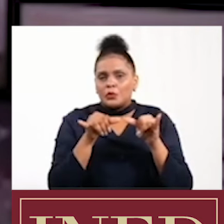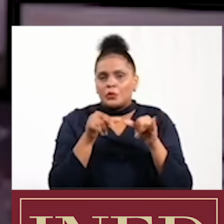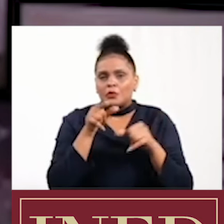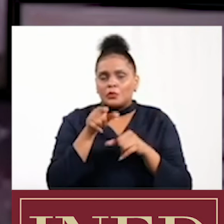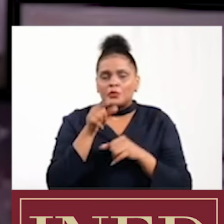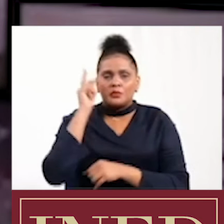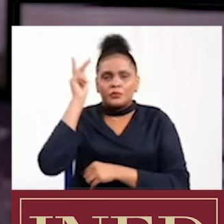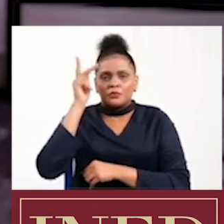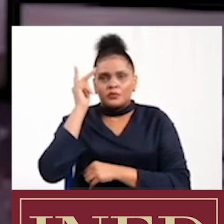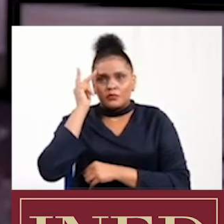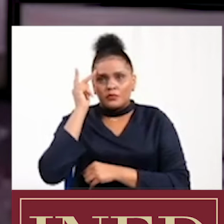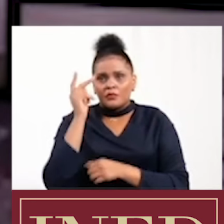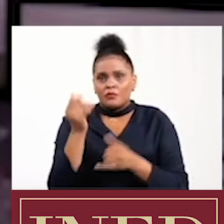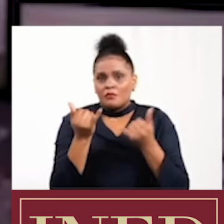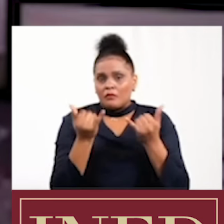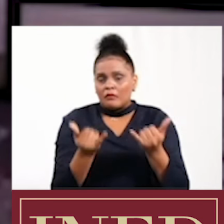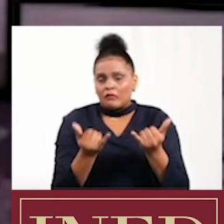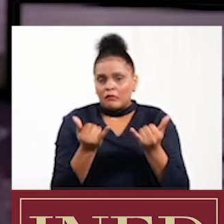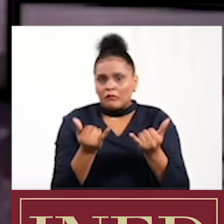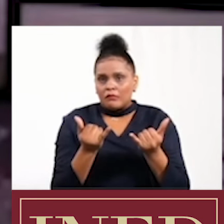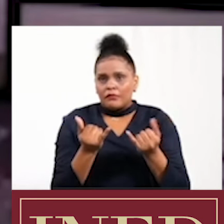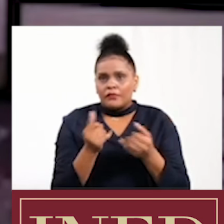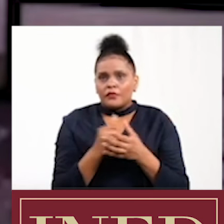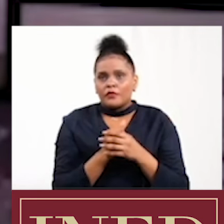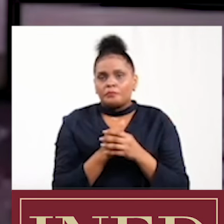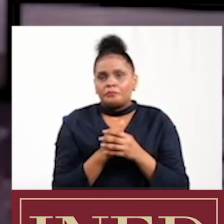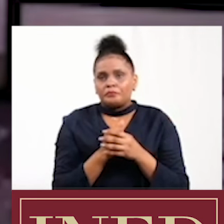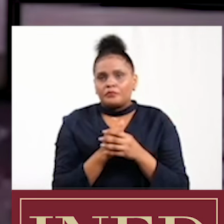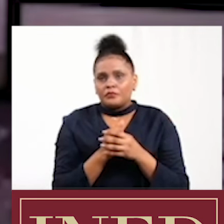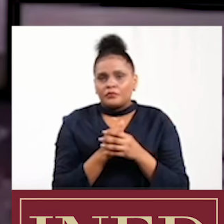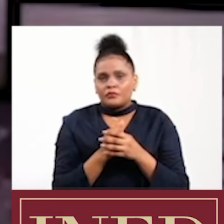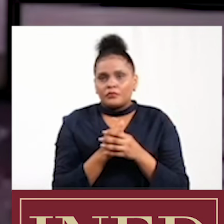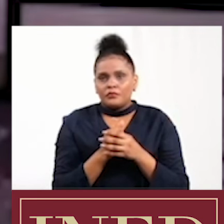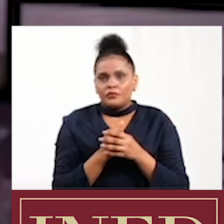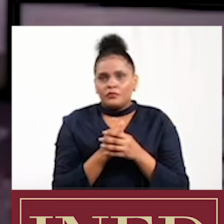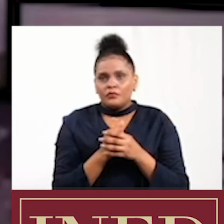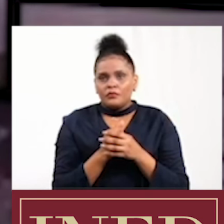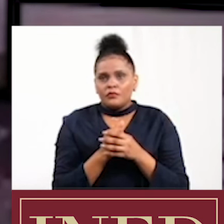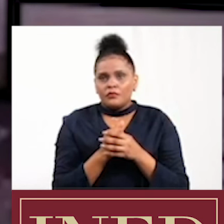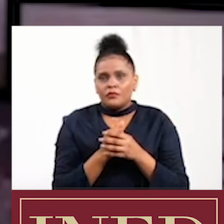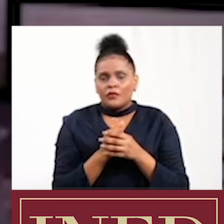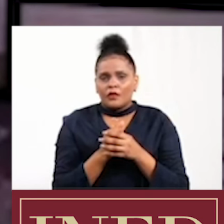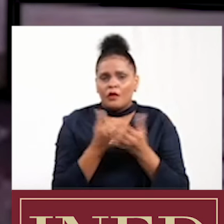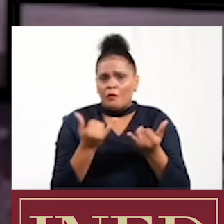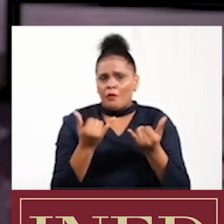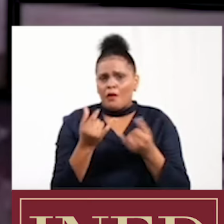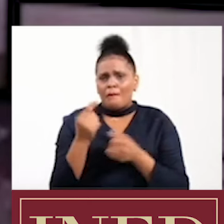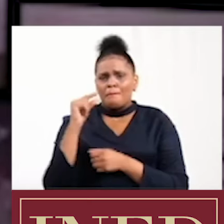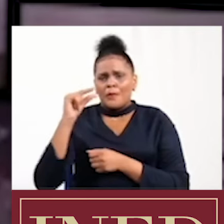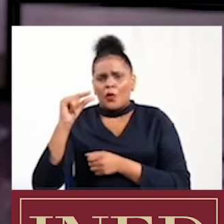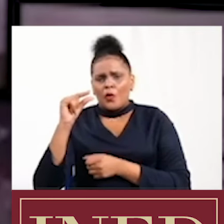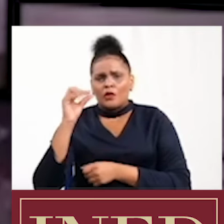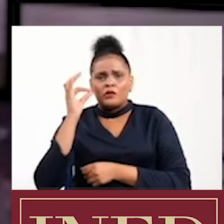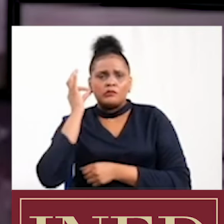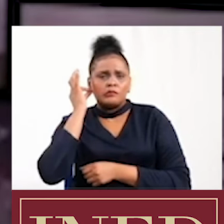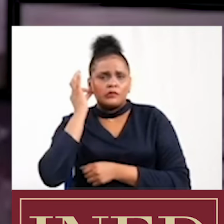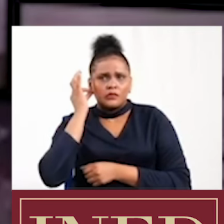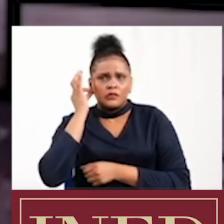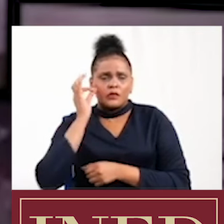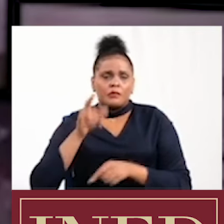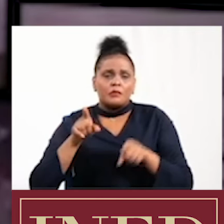minan a mujeres en el caso de las alcaldías donde hay muy pocas mujeres lo que hemos visto también